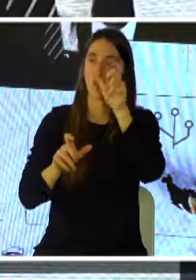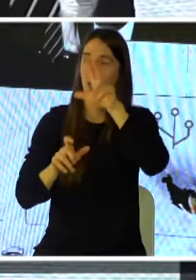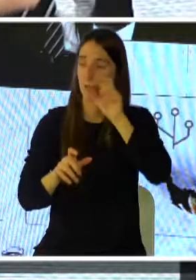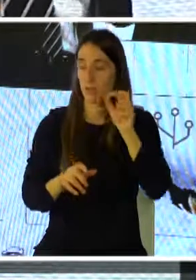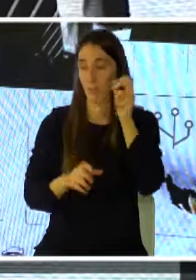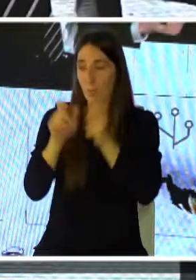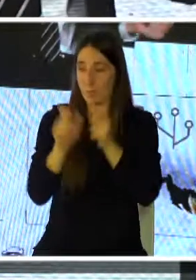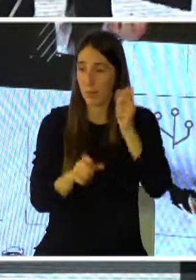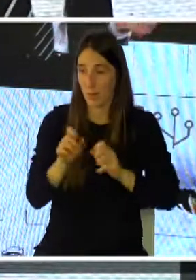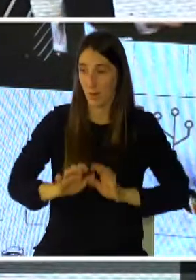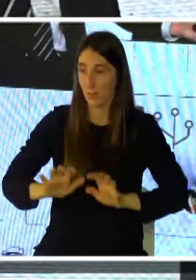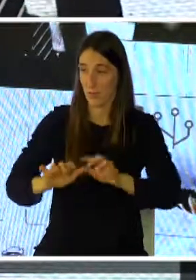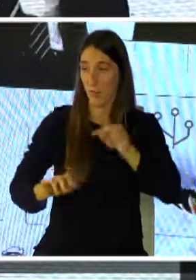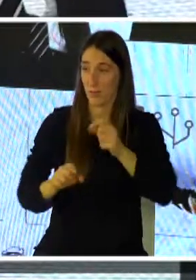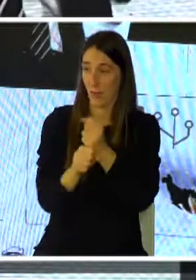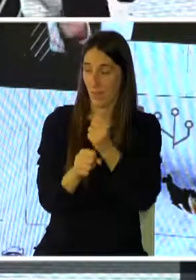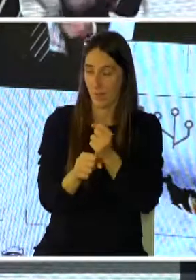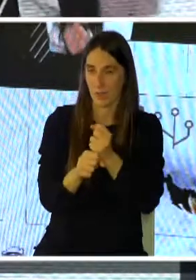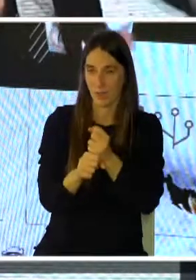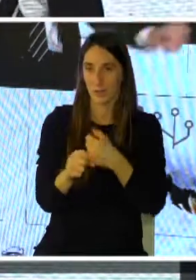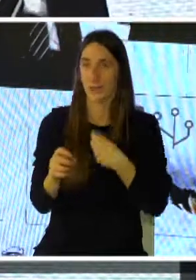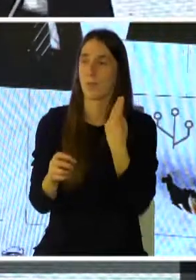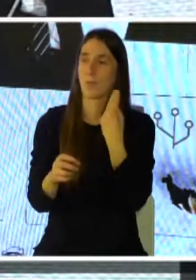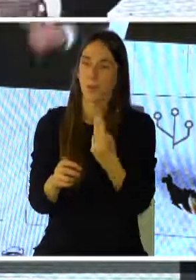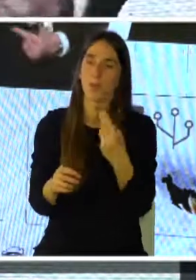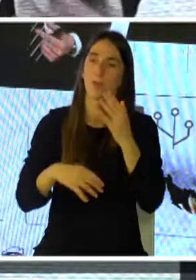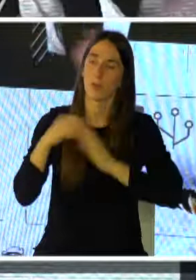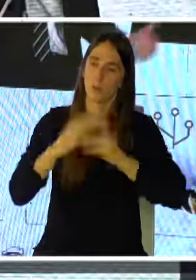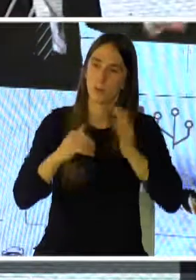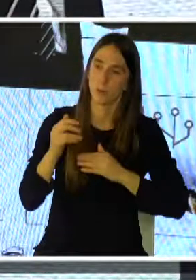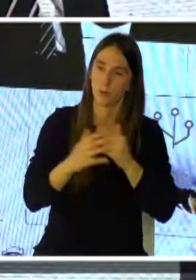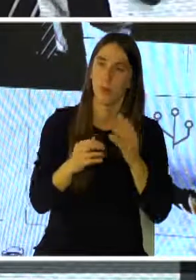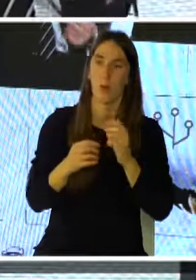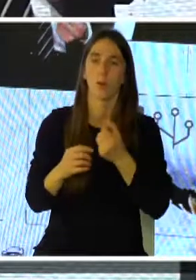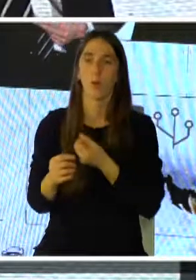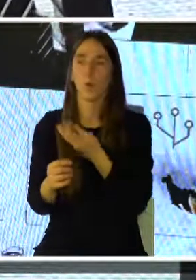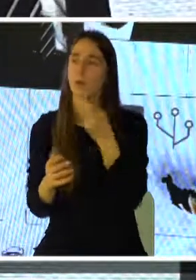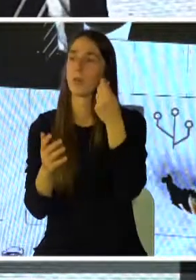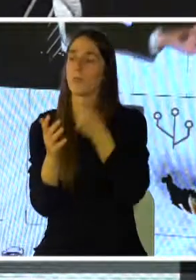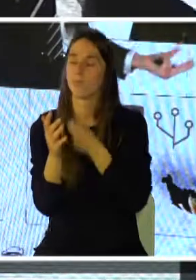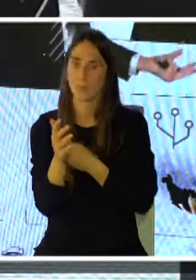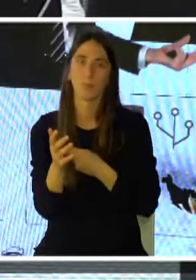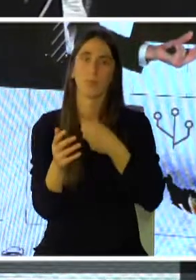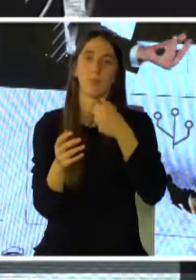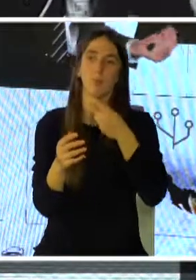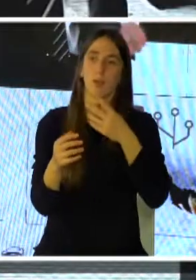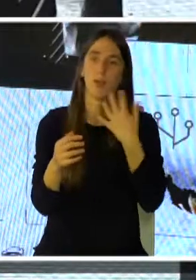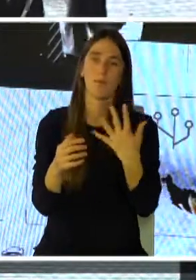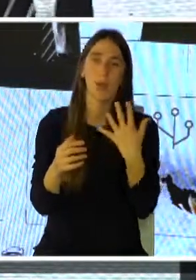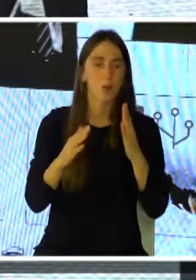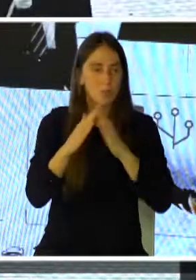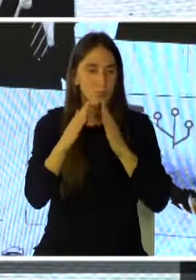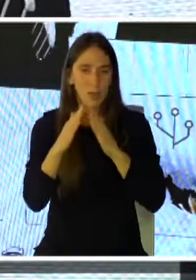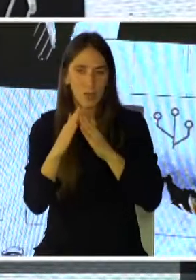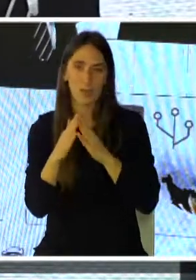es muy vasta. Entonces, permisos de construcción, montos de facturación, valores catastrales, pero también con